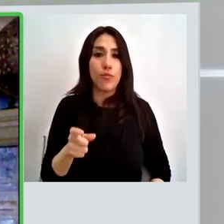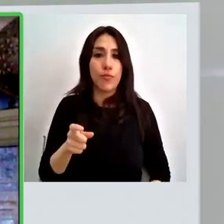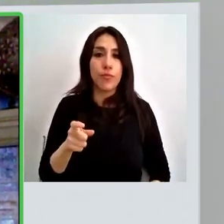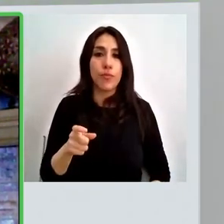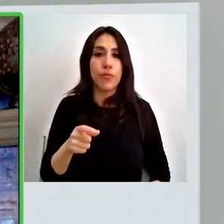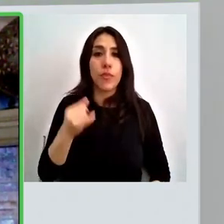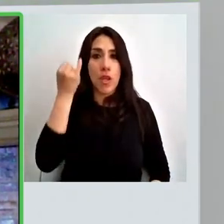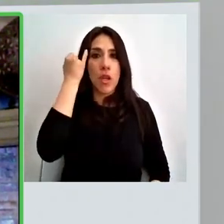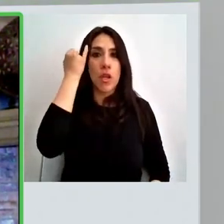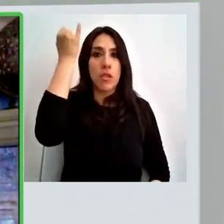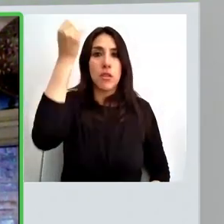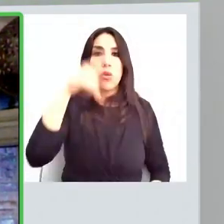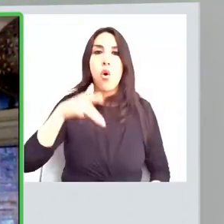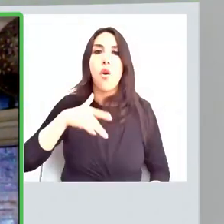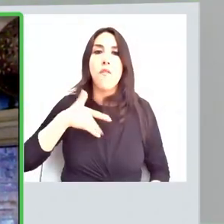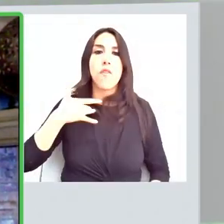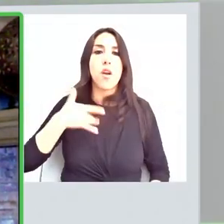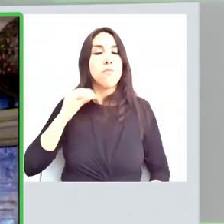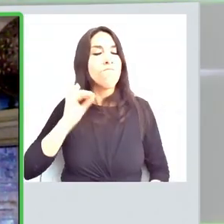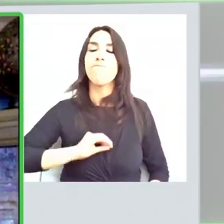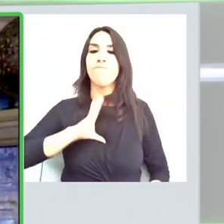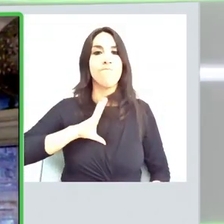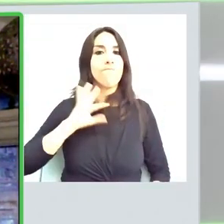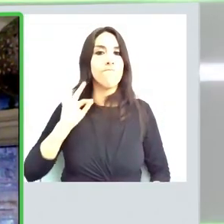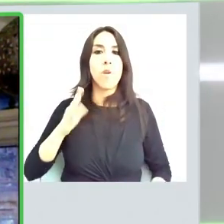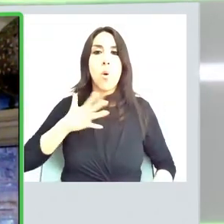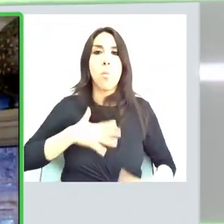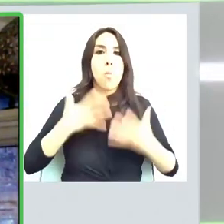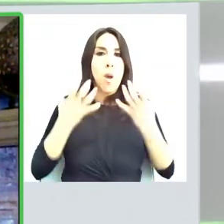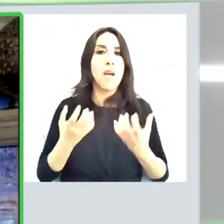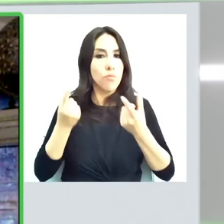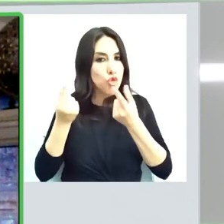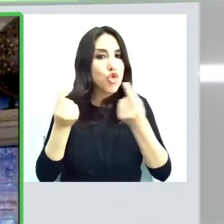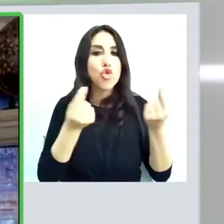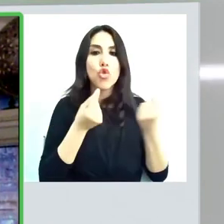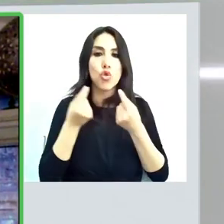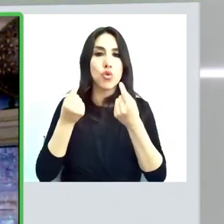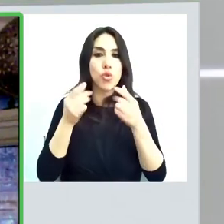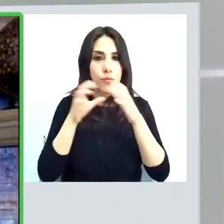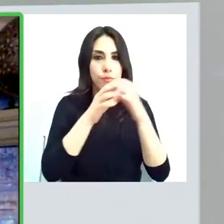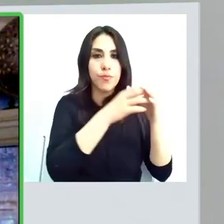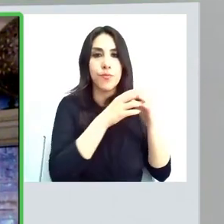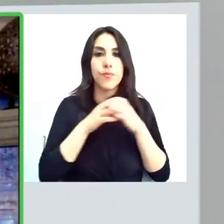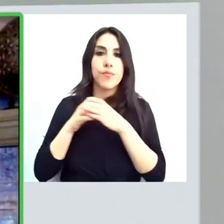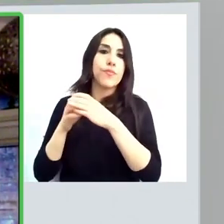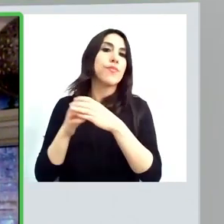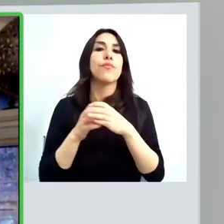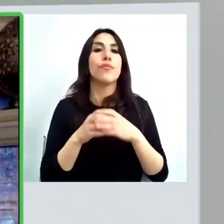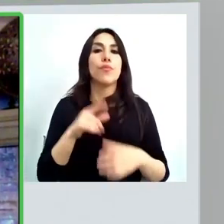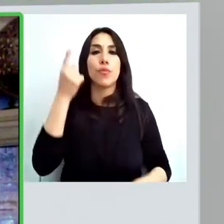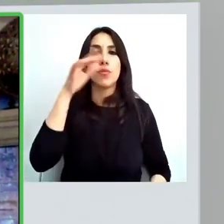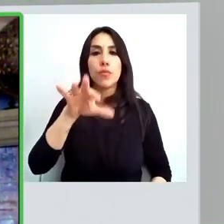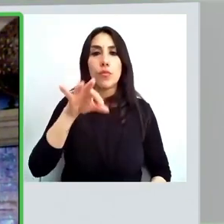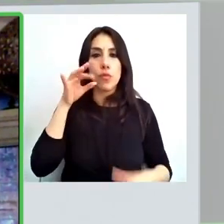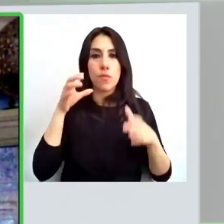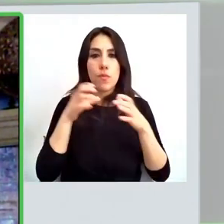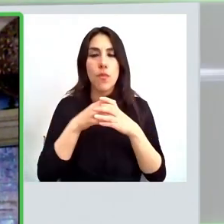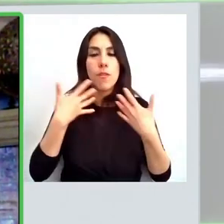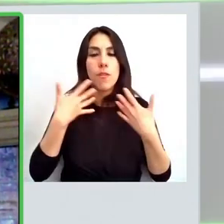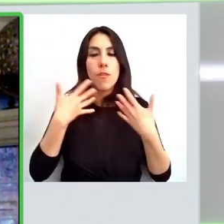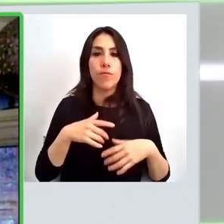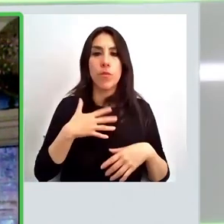crearlos e identifiquen un grupo de voluntarios que quieran hacer que la cosa parta que